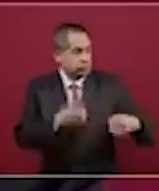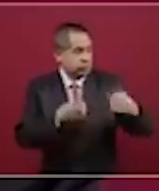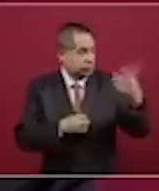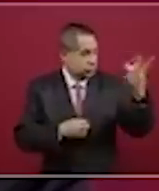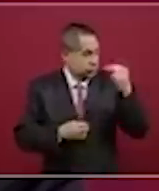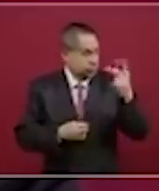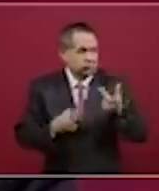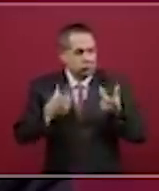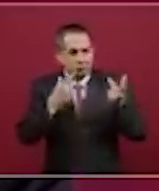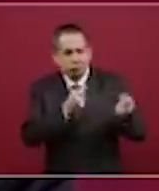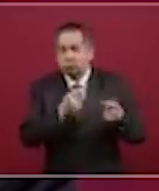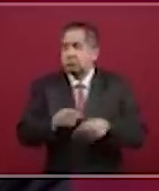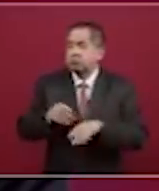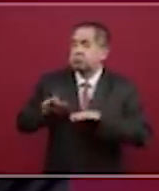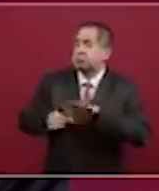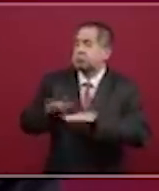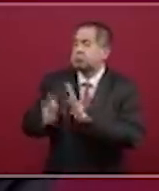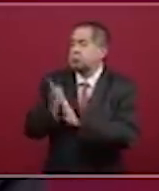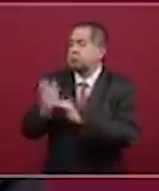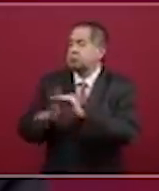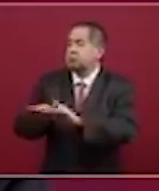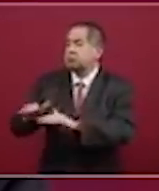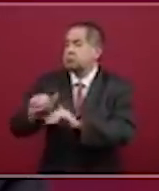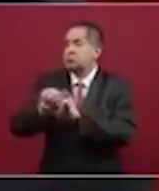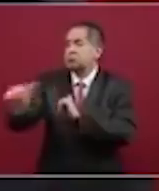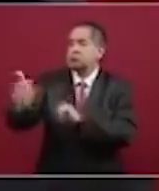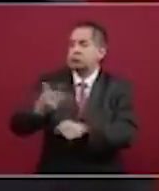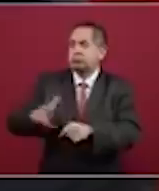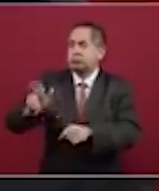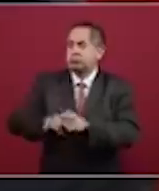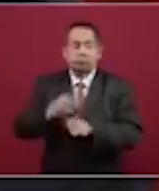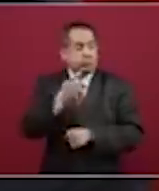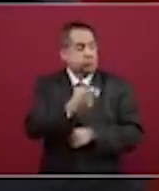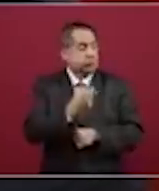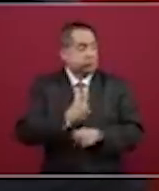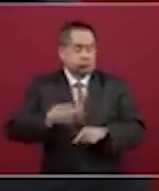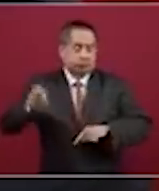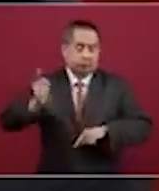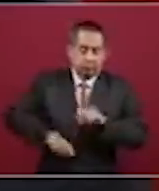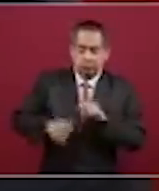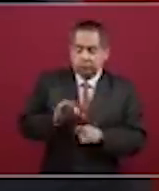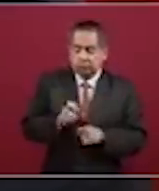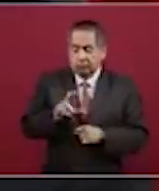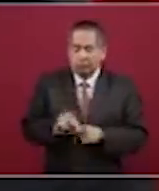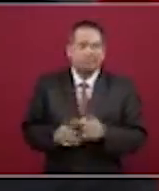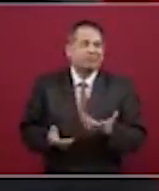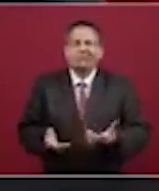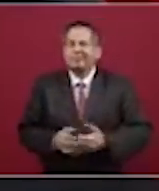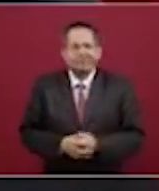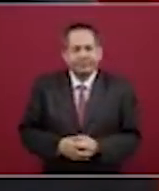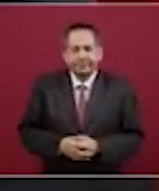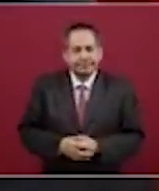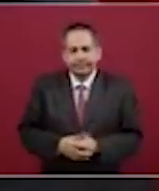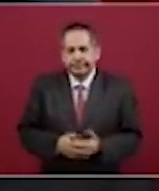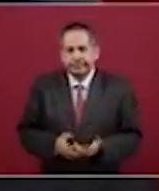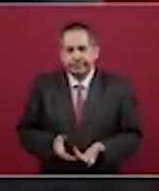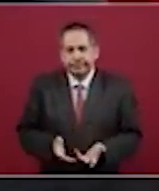legal y que por eso me desaforaban. Cuando